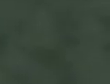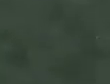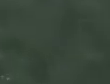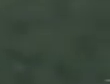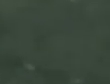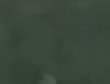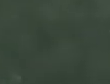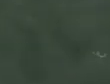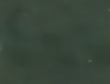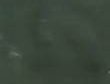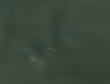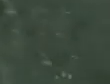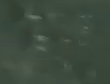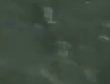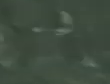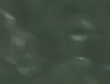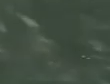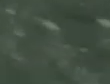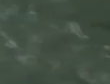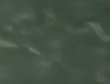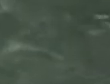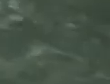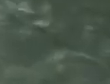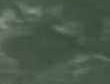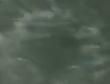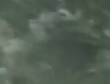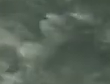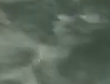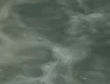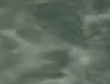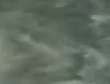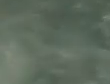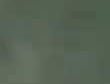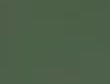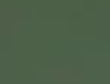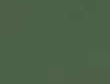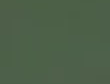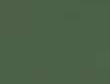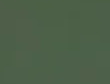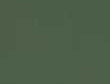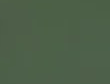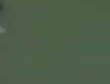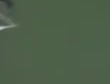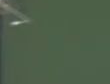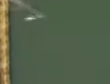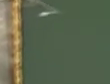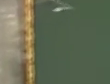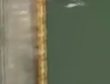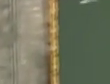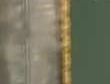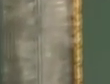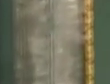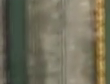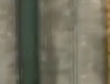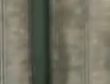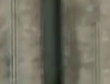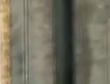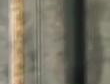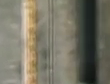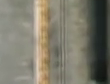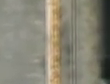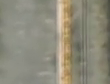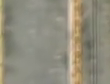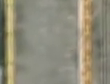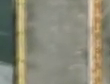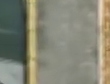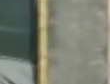la década de 1960, sin embargo el proyecto definitivo fue concretado durante el gobierno de Rafael Correa para consolidar